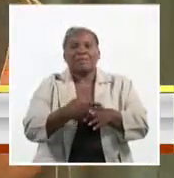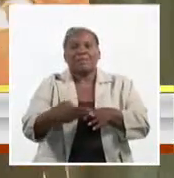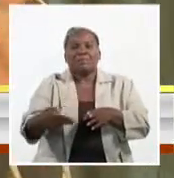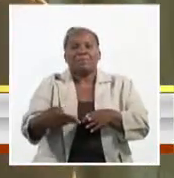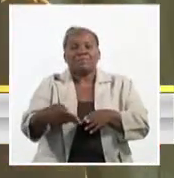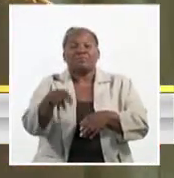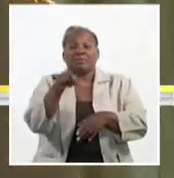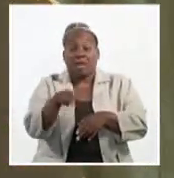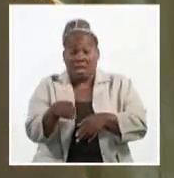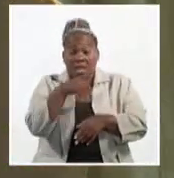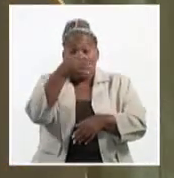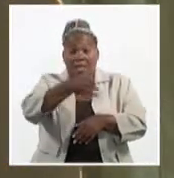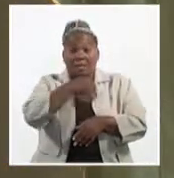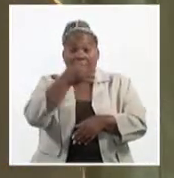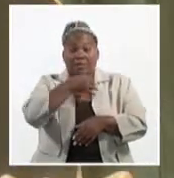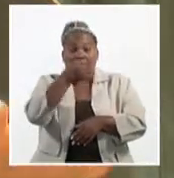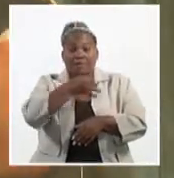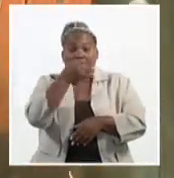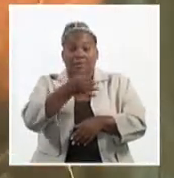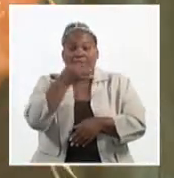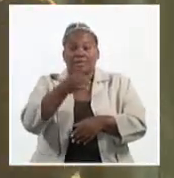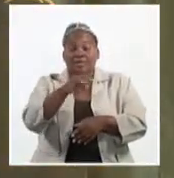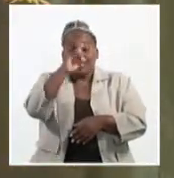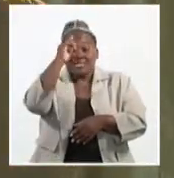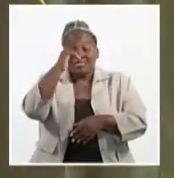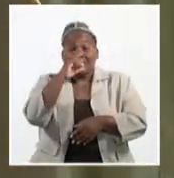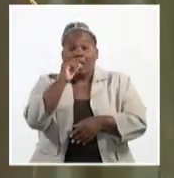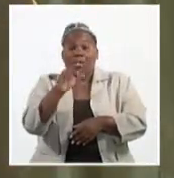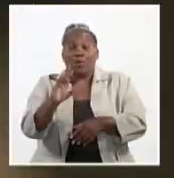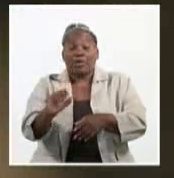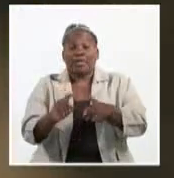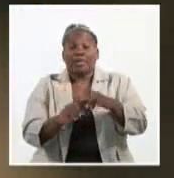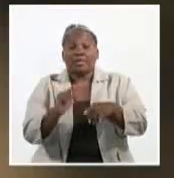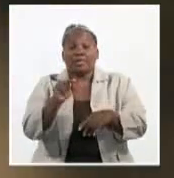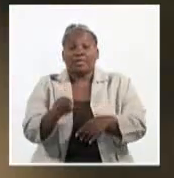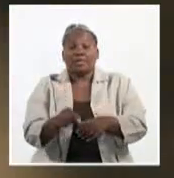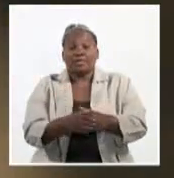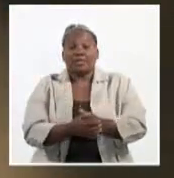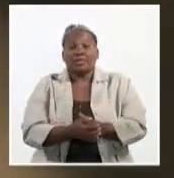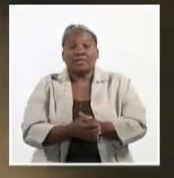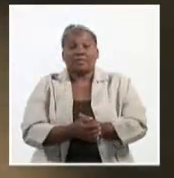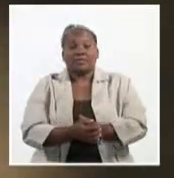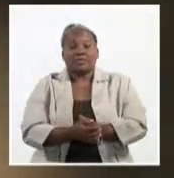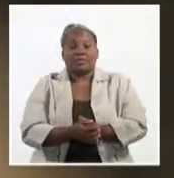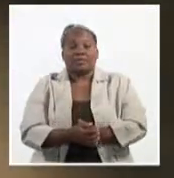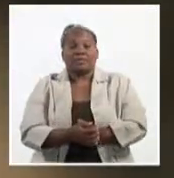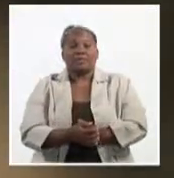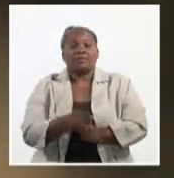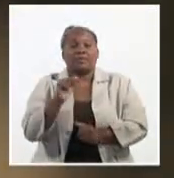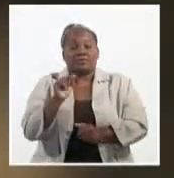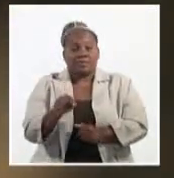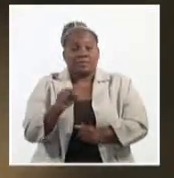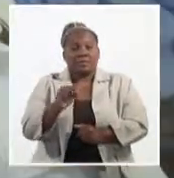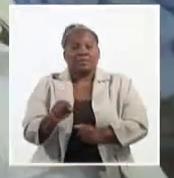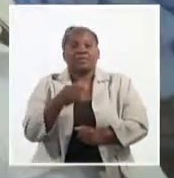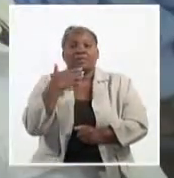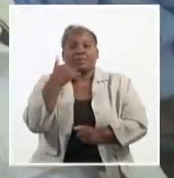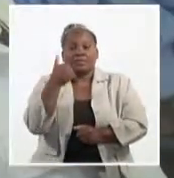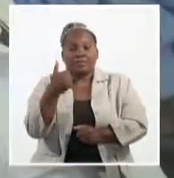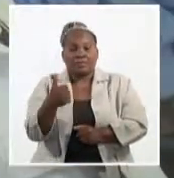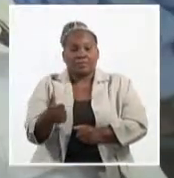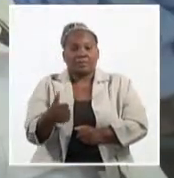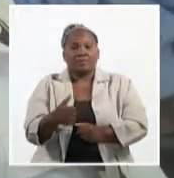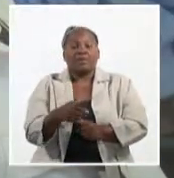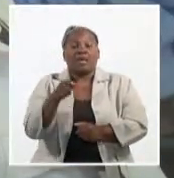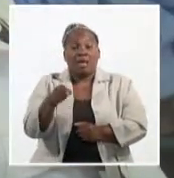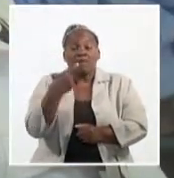obra Capitán Raúl Pollo Saborit, testimonio de un héroe de la Sierra y el Llano, cuenta con una estructura lógica y coherente que ofrece al lector una